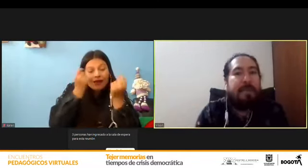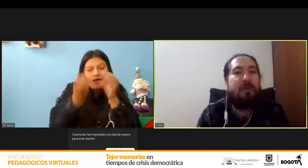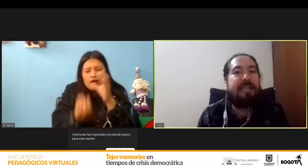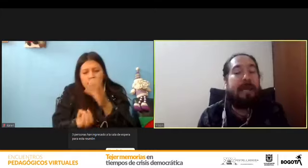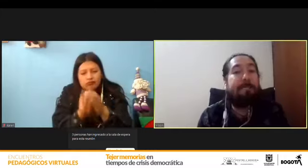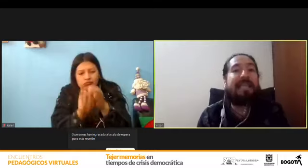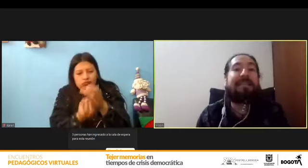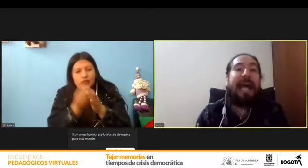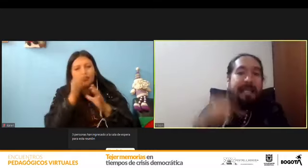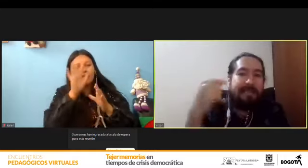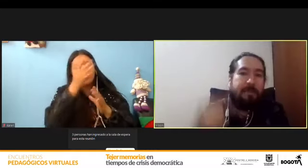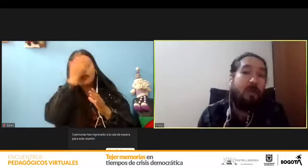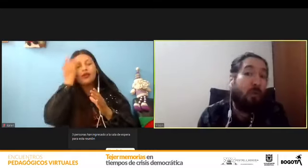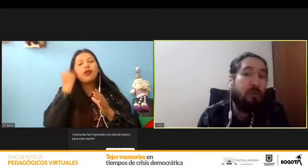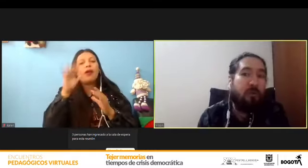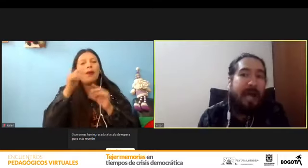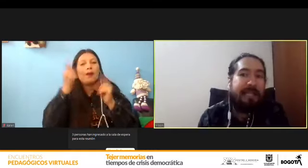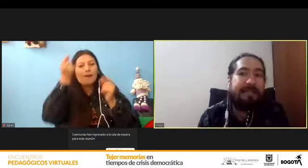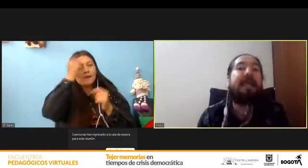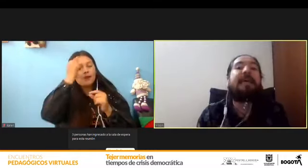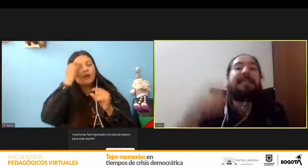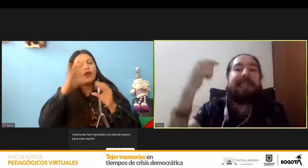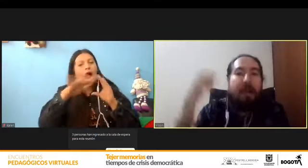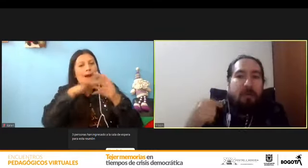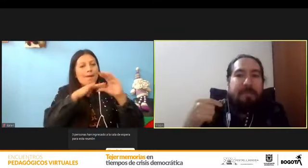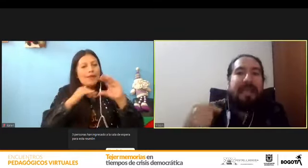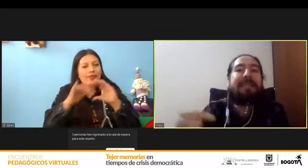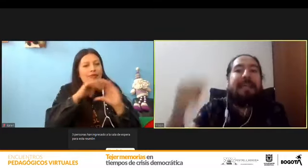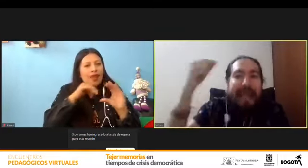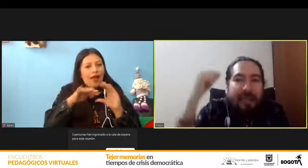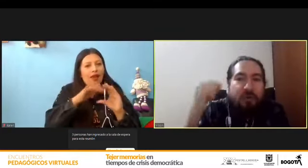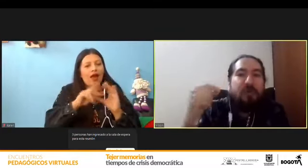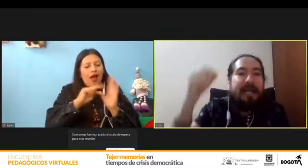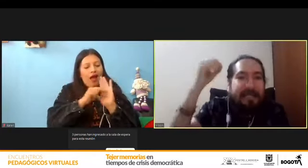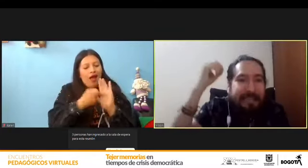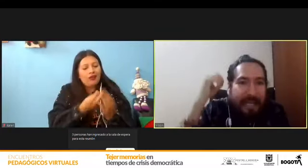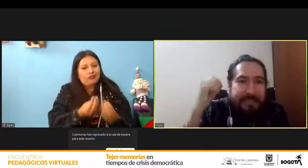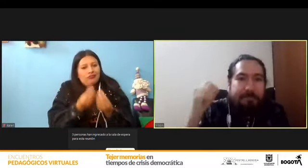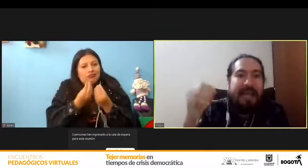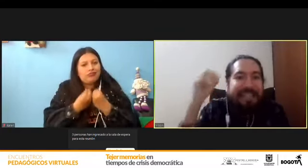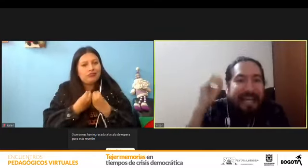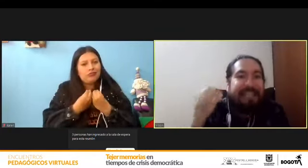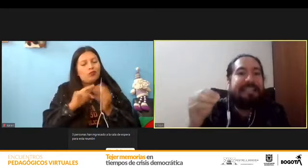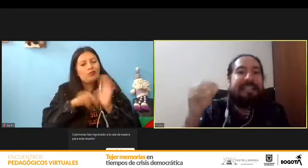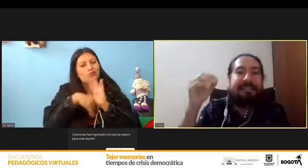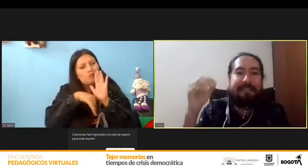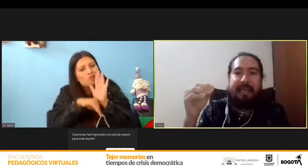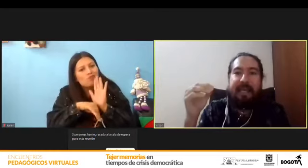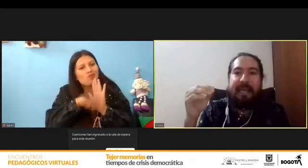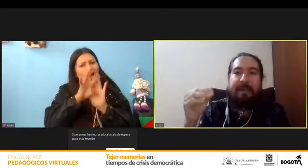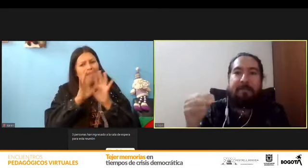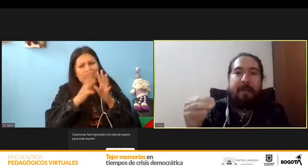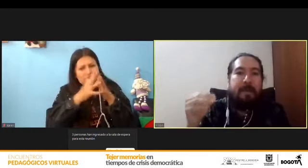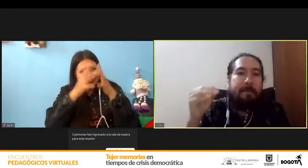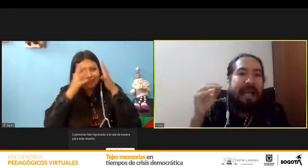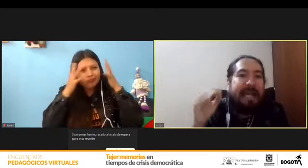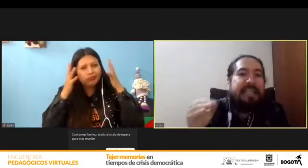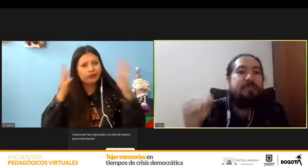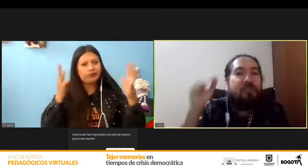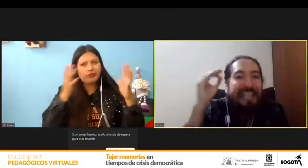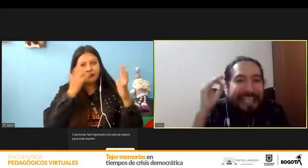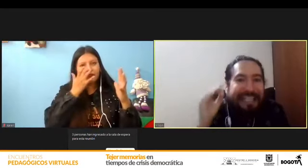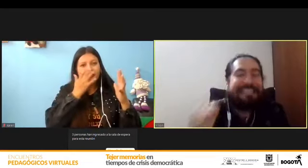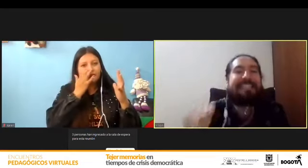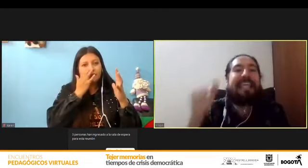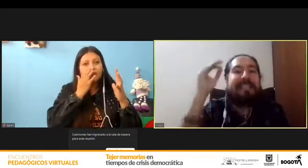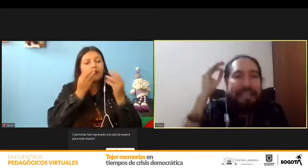las memorias ambientales y bioculturales se convierten en una de las más grandes